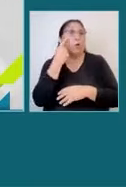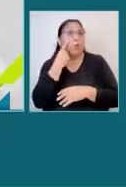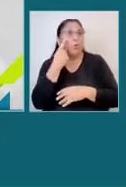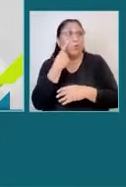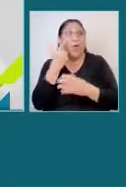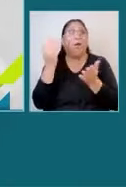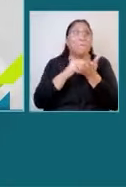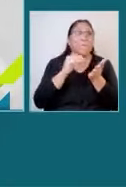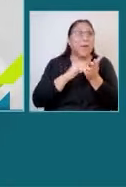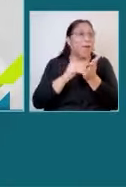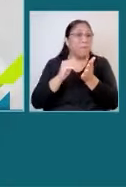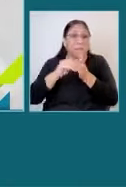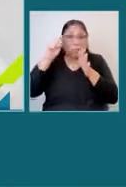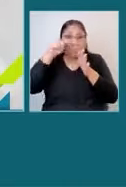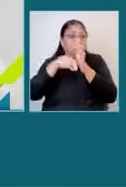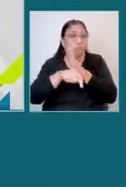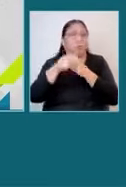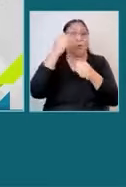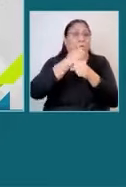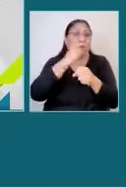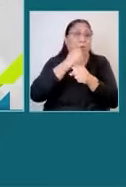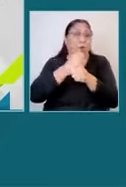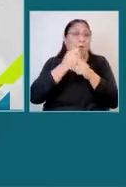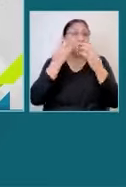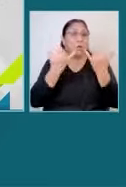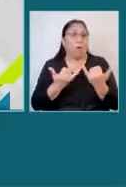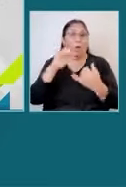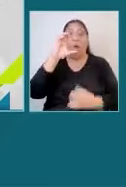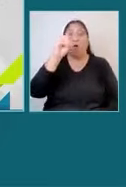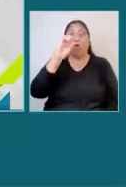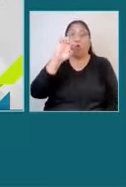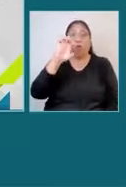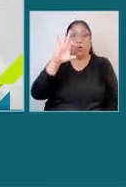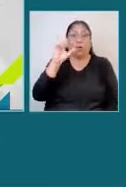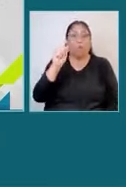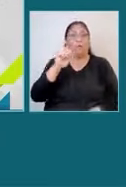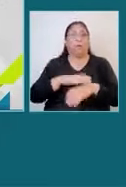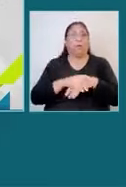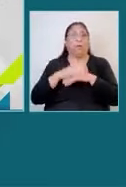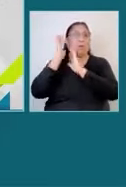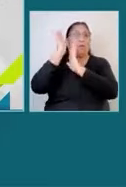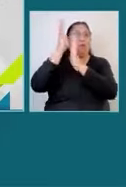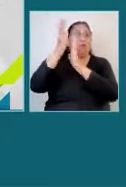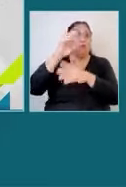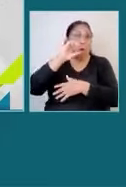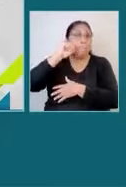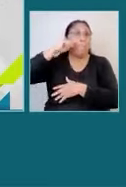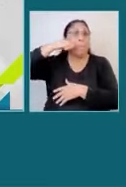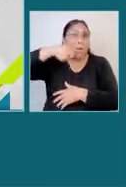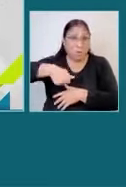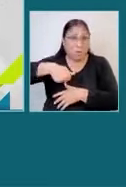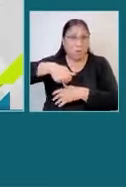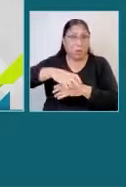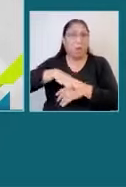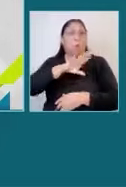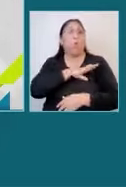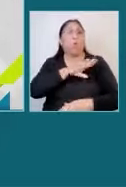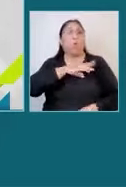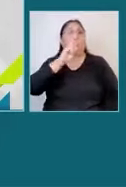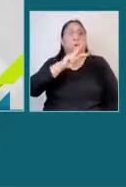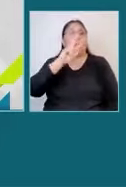más a fondo sobre el trabajo que estamos teniendo con OEFA en el foro que se realizará mañana, jueves